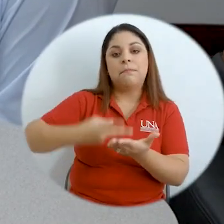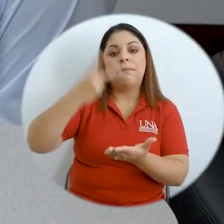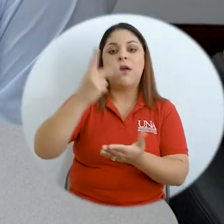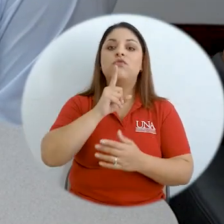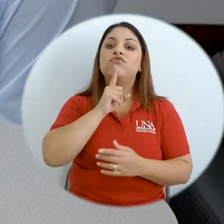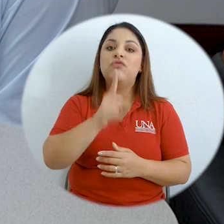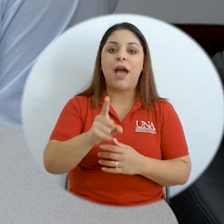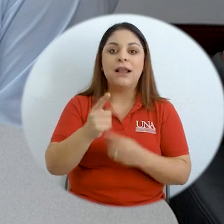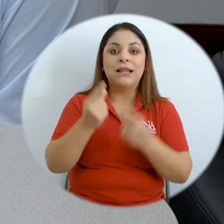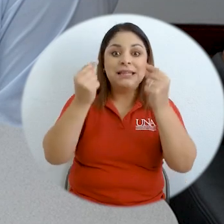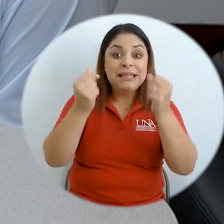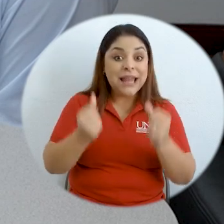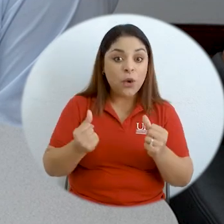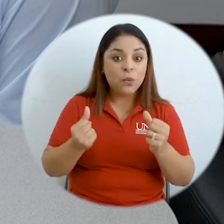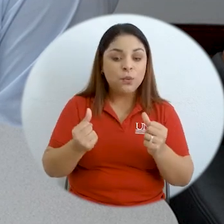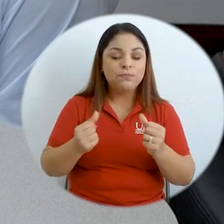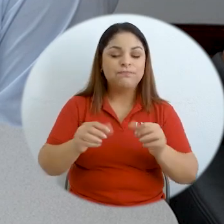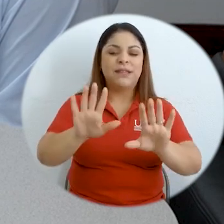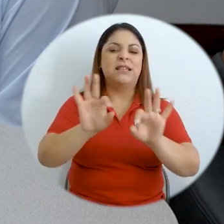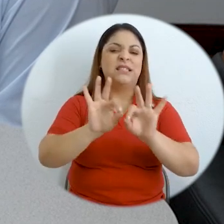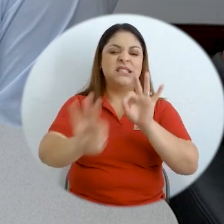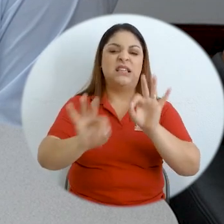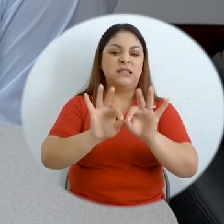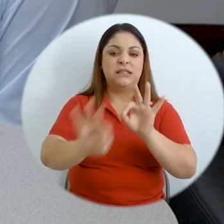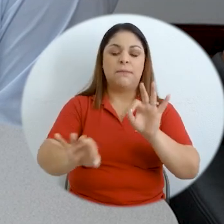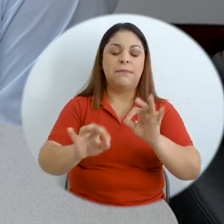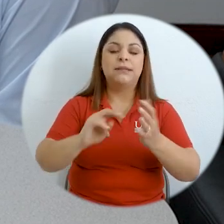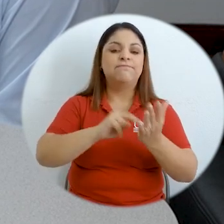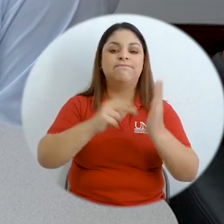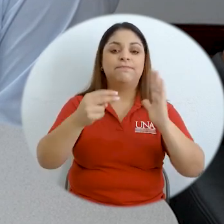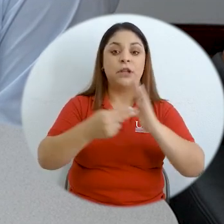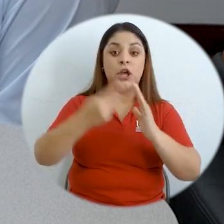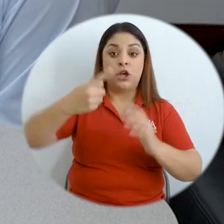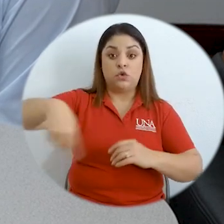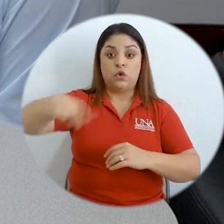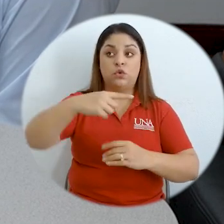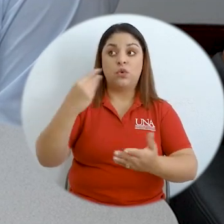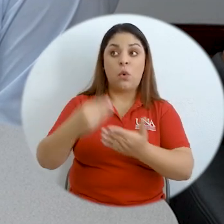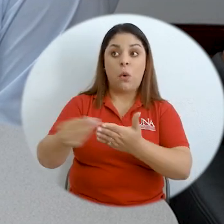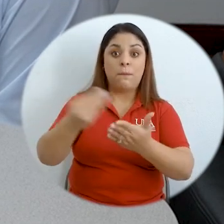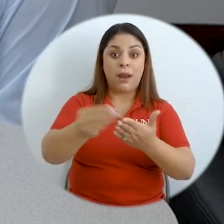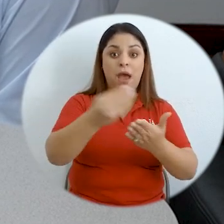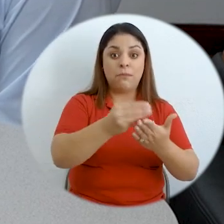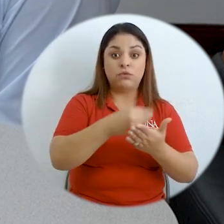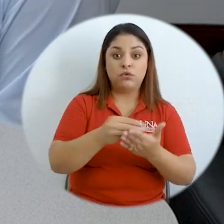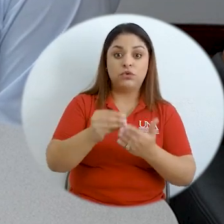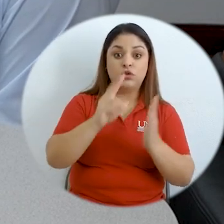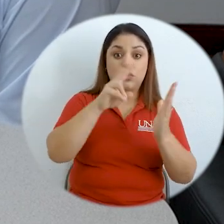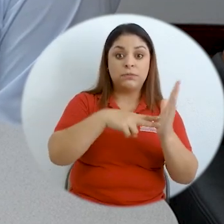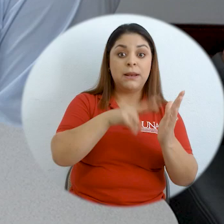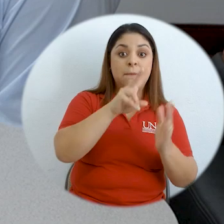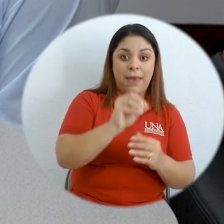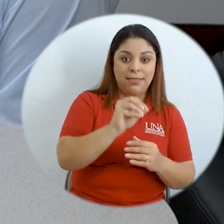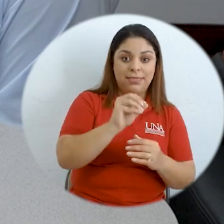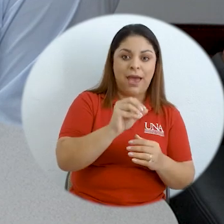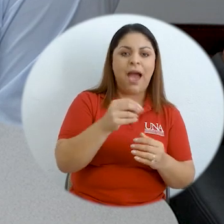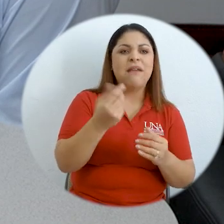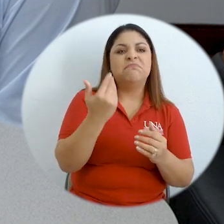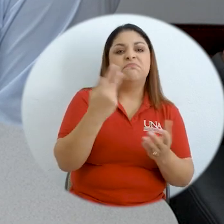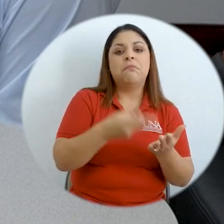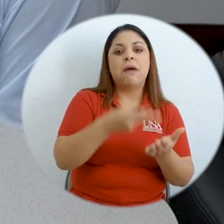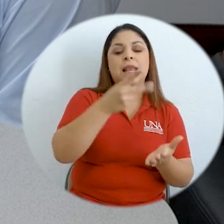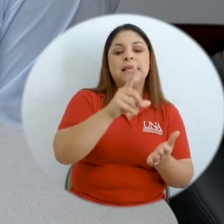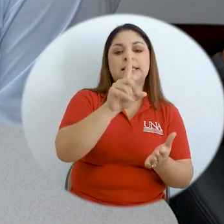ese dinero en el tiempo. En palabras más sencillas, lo que nosotros comprábamos en el 2020 con 100 colones,